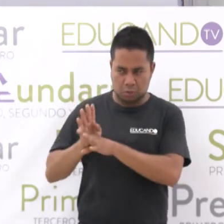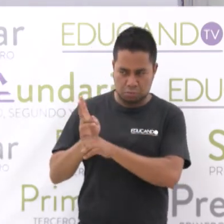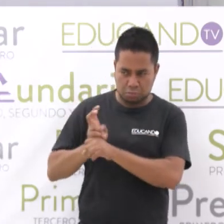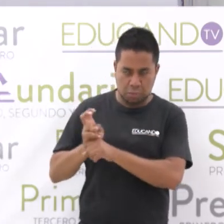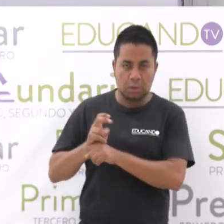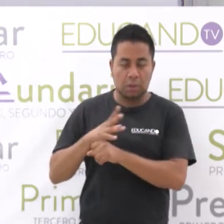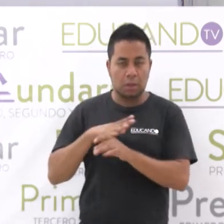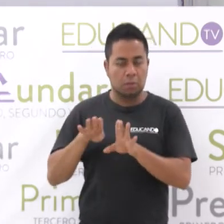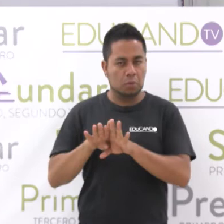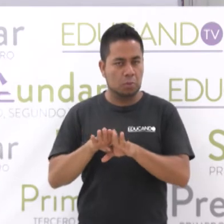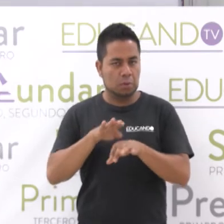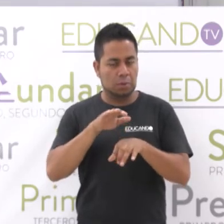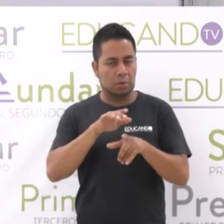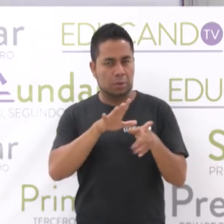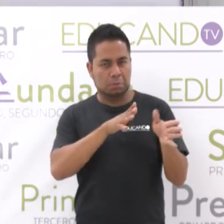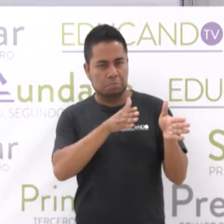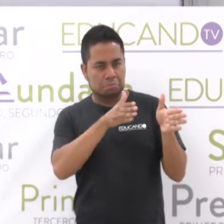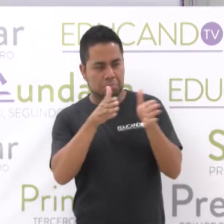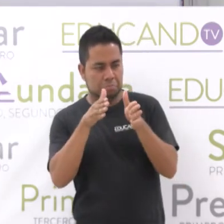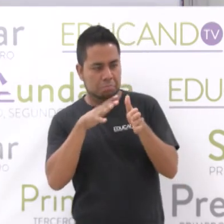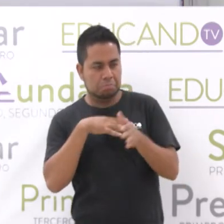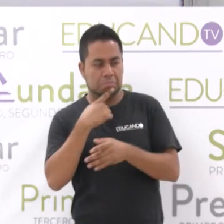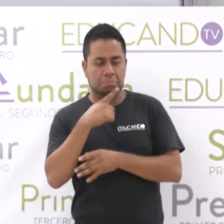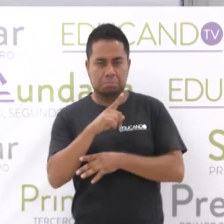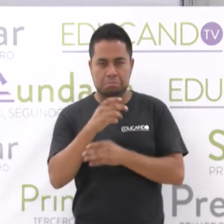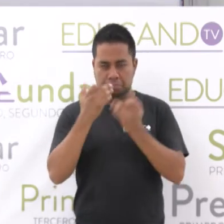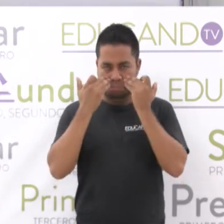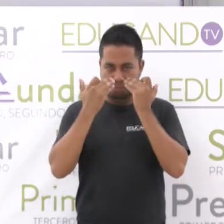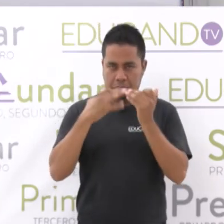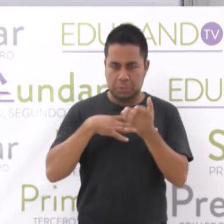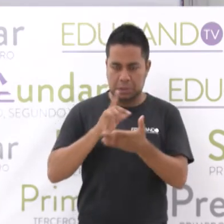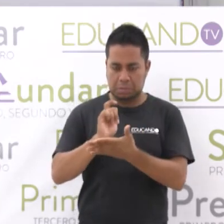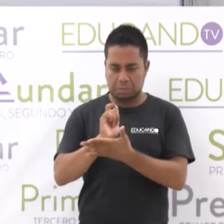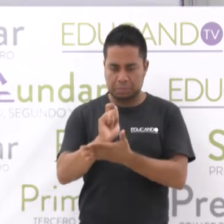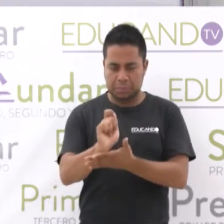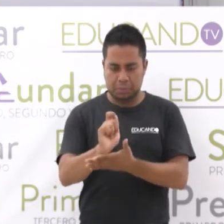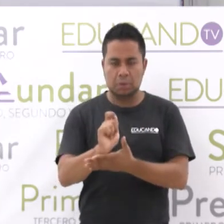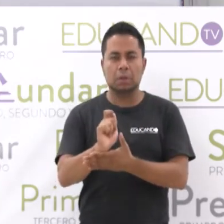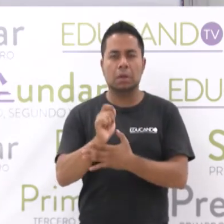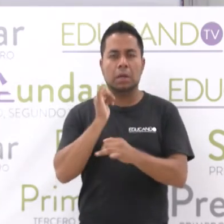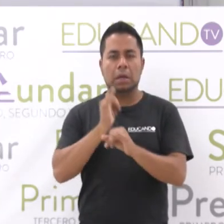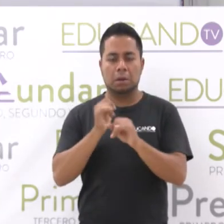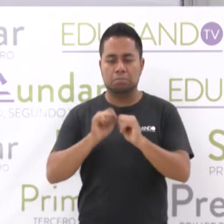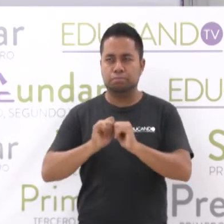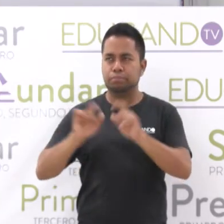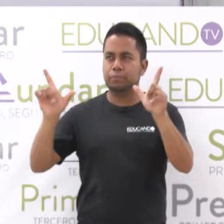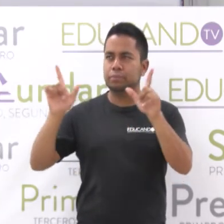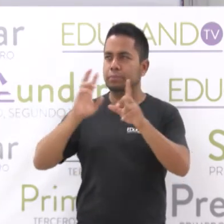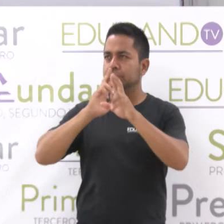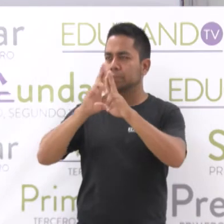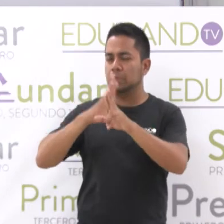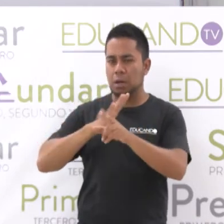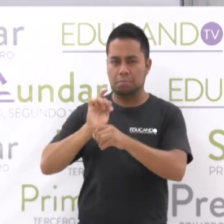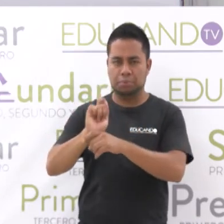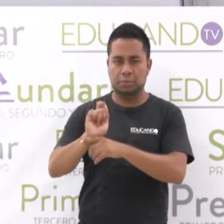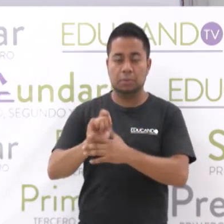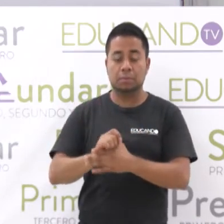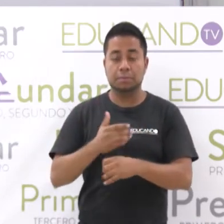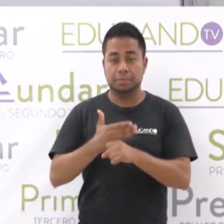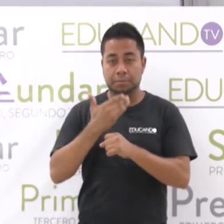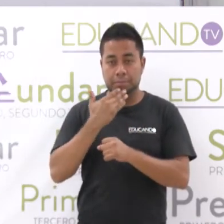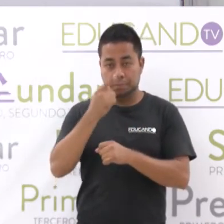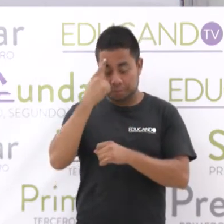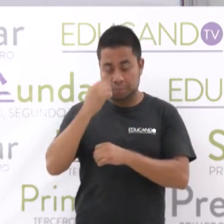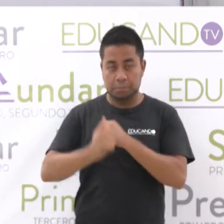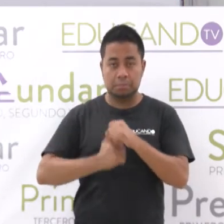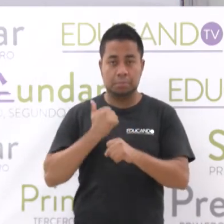una liga aquí a donde se supone que ustedes podrían ir para ver todos los resultados. Muy bien, al